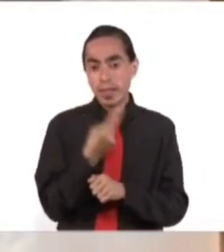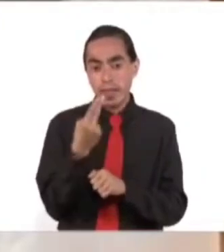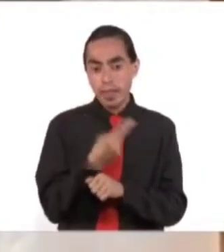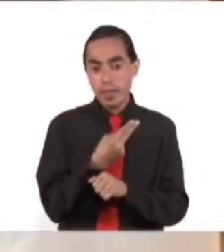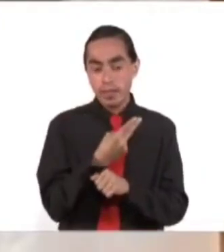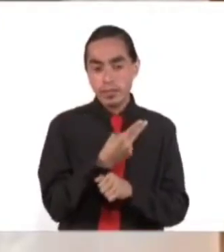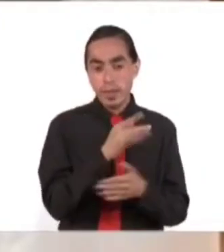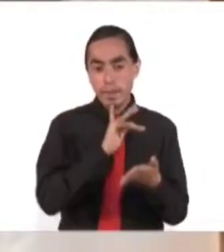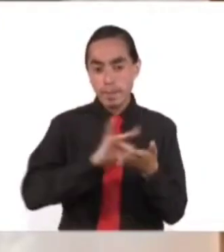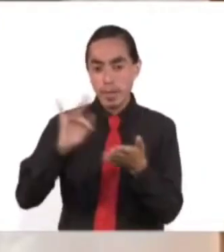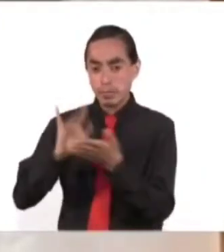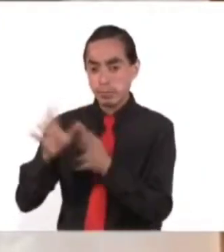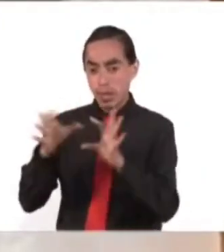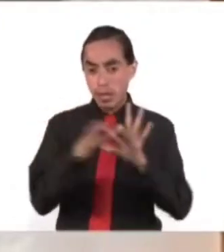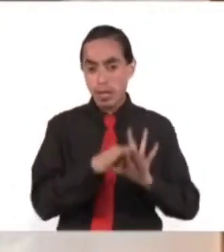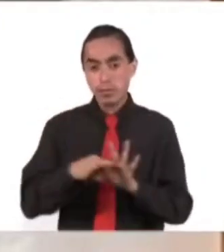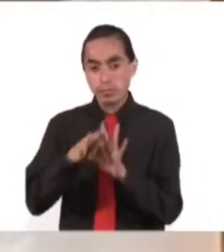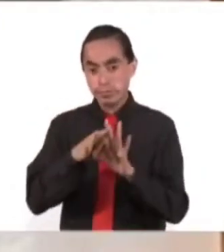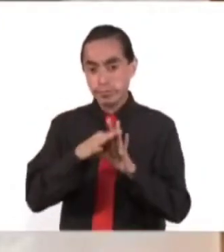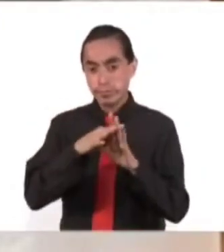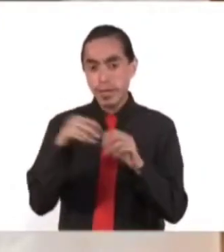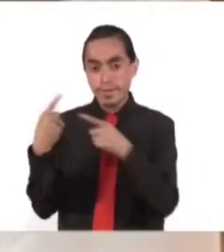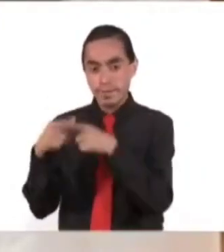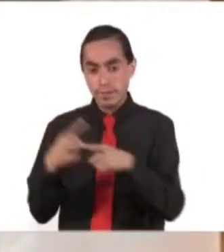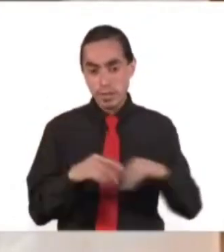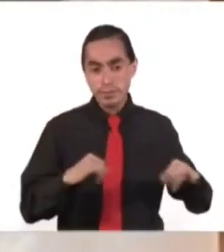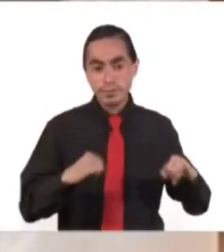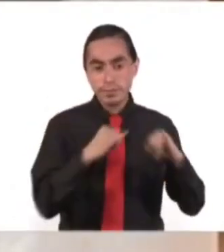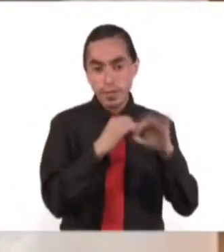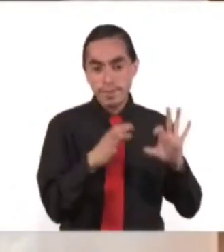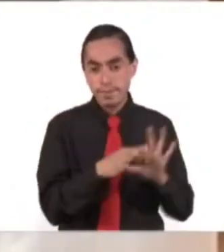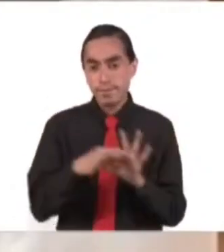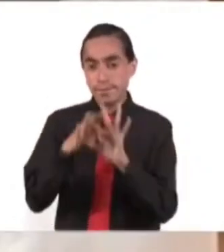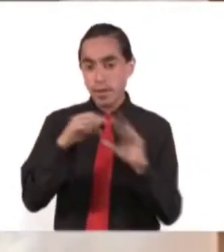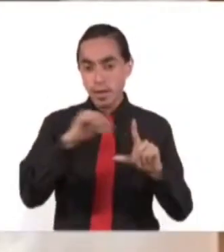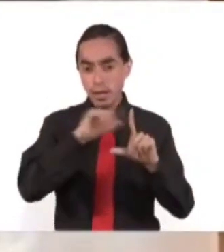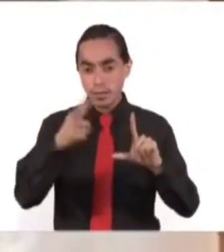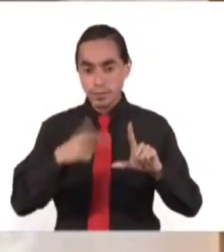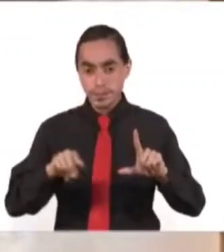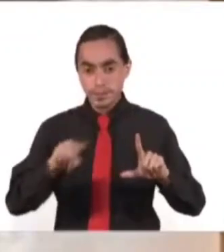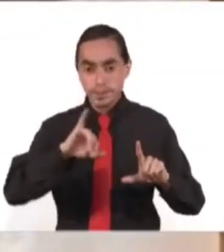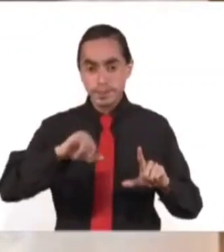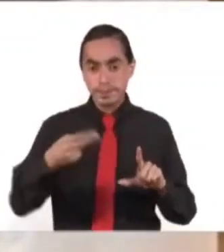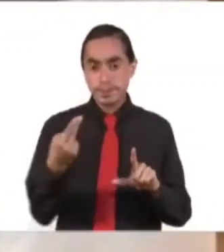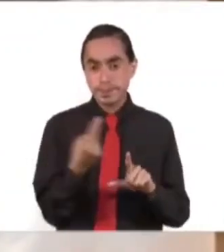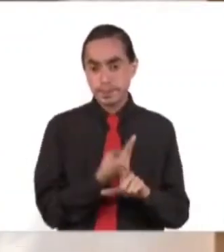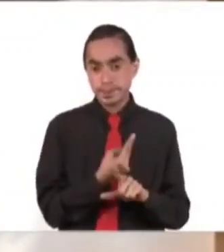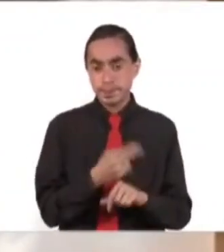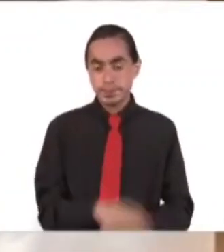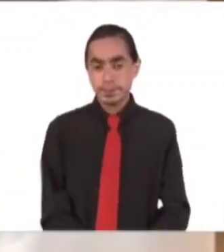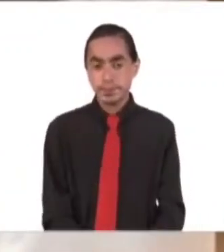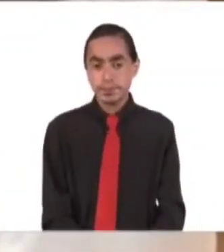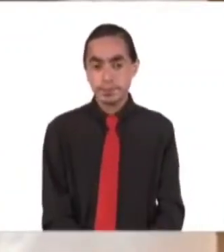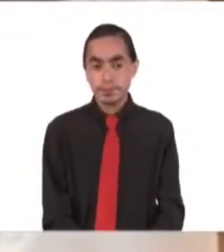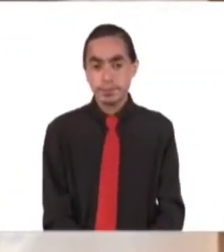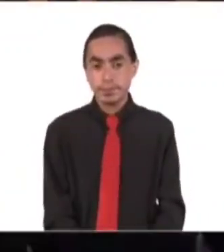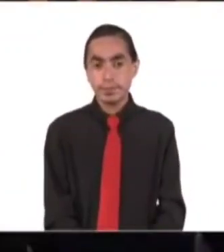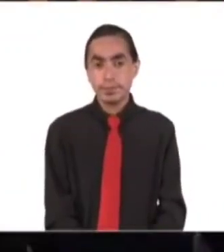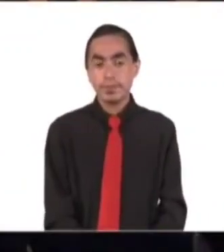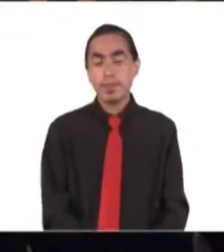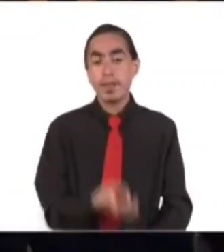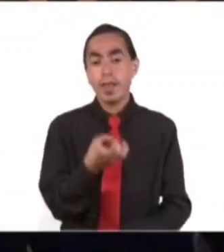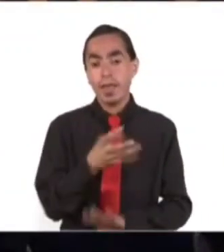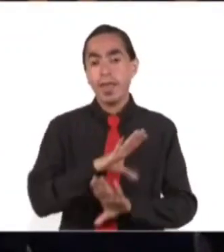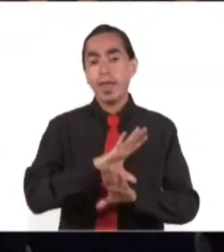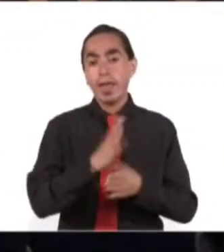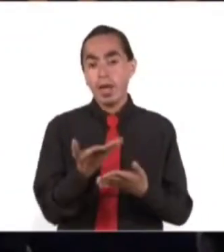colaboración interinstitucional a lo largo y ancho del país. Es desde este espíritu de apertura